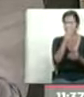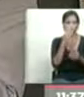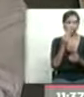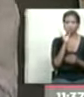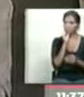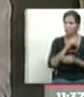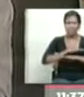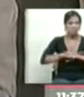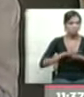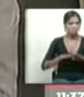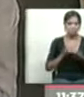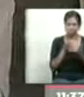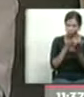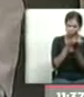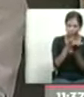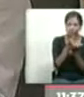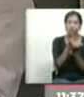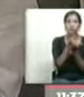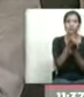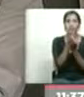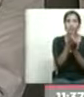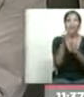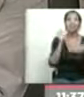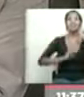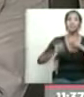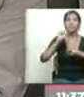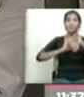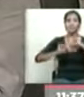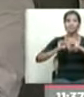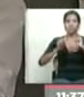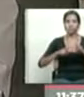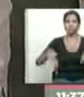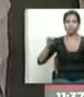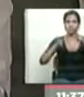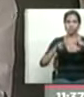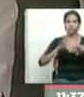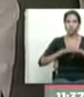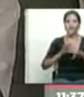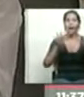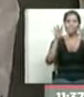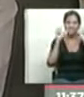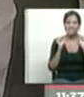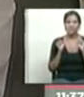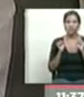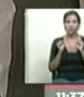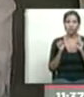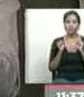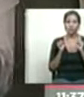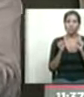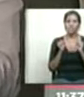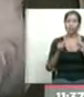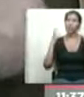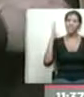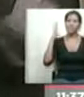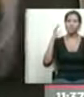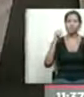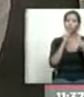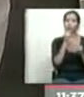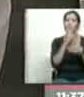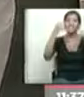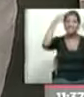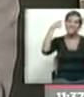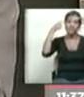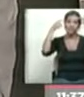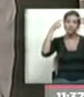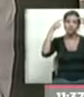bueno, a defender una serie de valores porque aprendieron de un gigante llamado Hugo Chávez, de un joven que no le puso